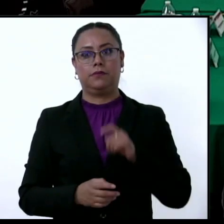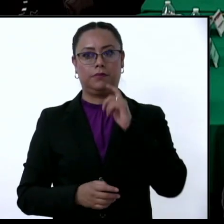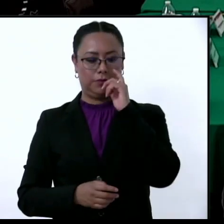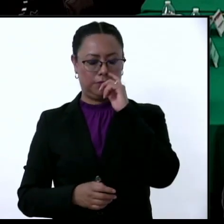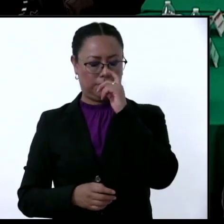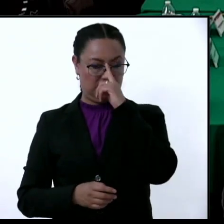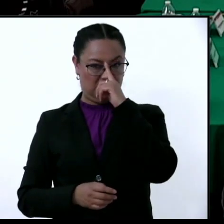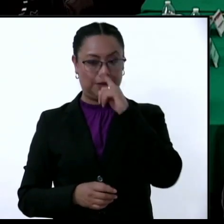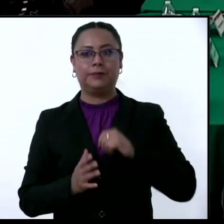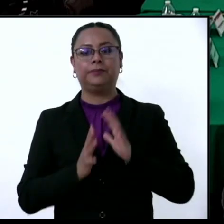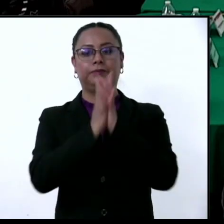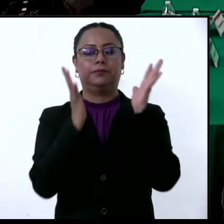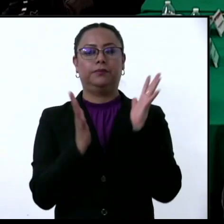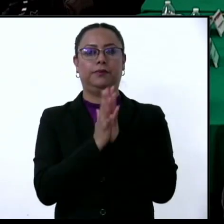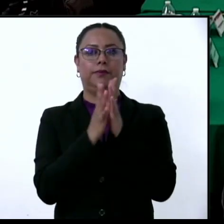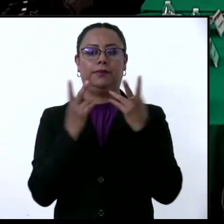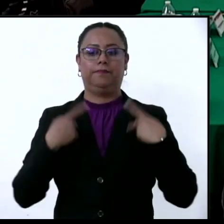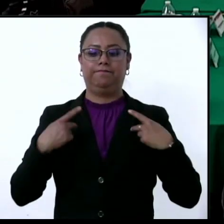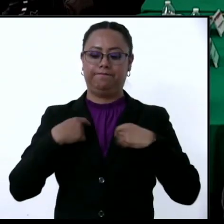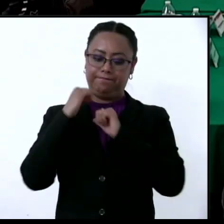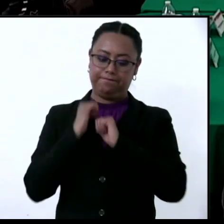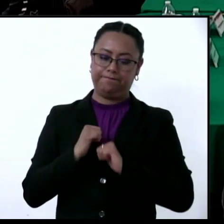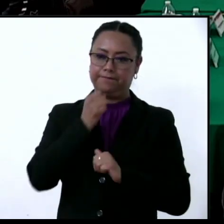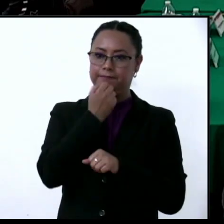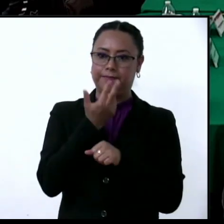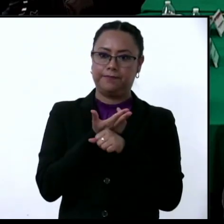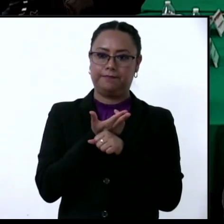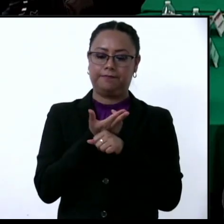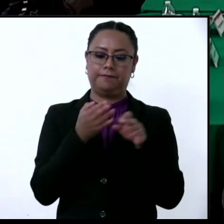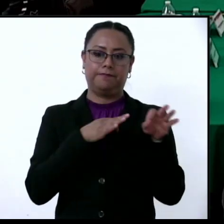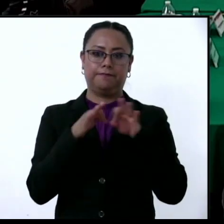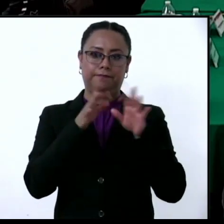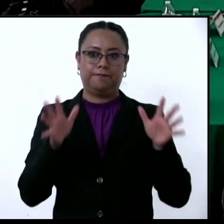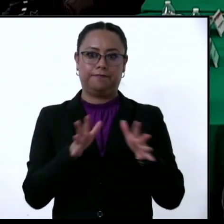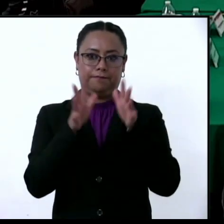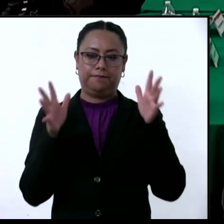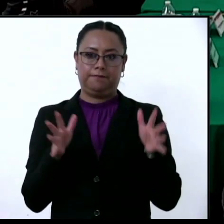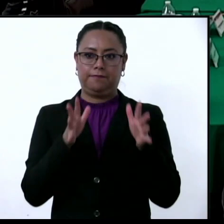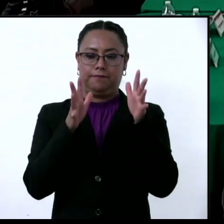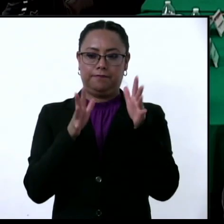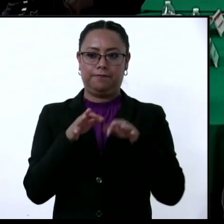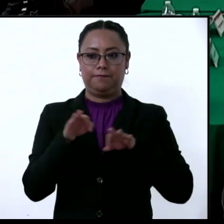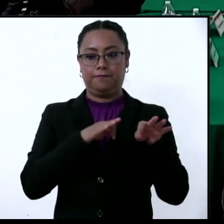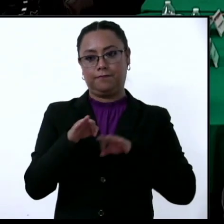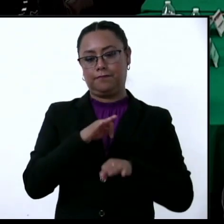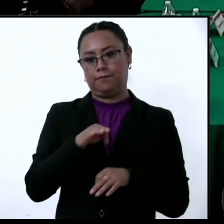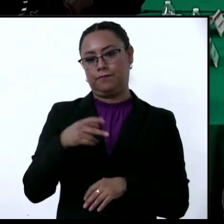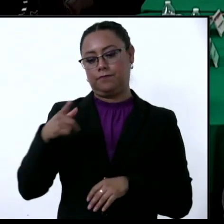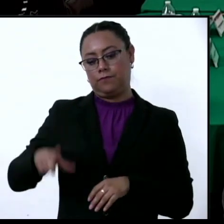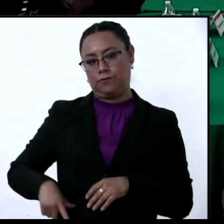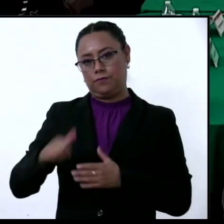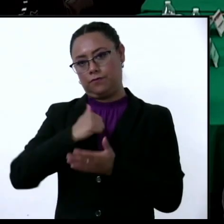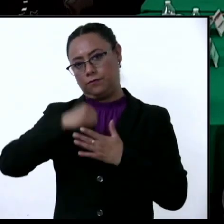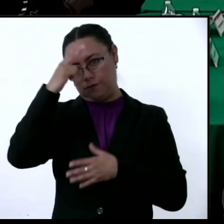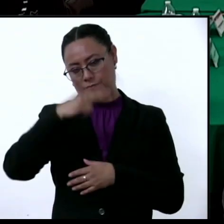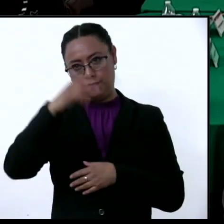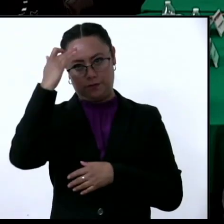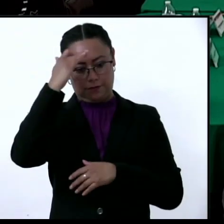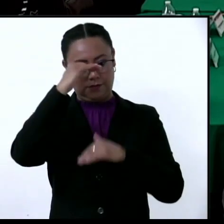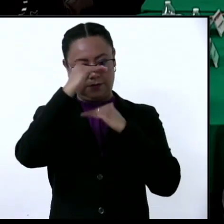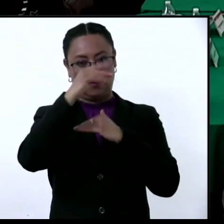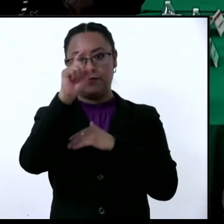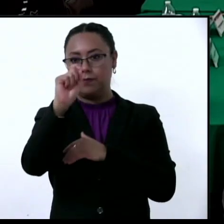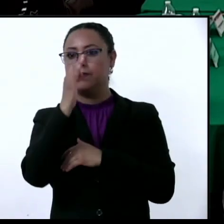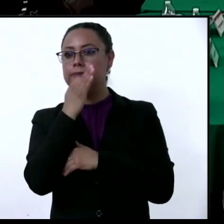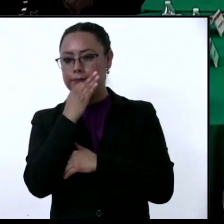es la intervención del titular de la Secretaría del Trabajo y Fomento al Empleo del Gobierno de la Ciudad de México, hasta por 20 minutos para